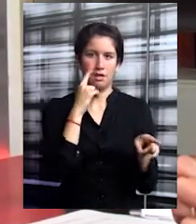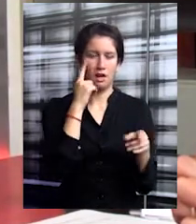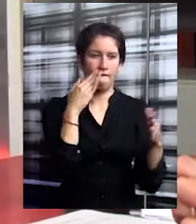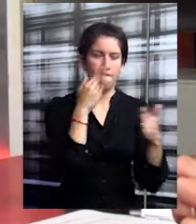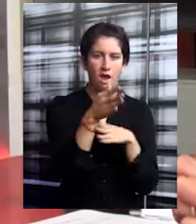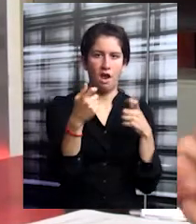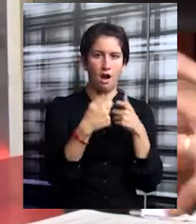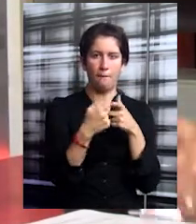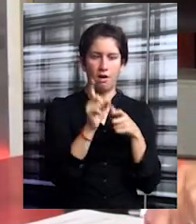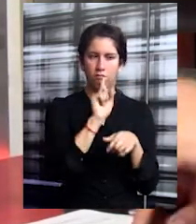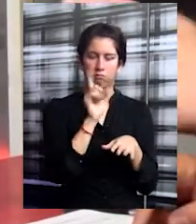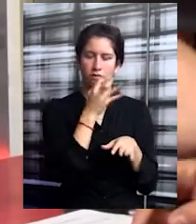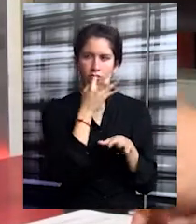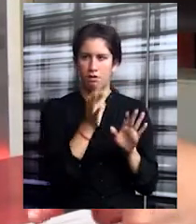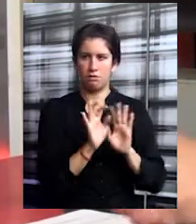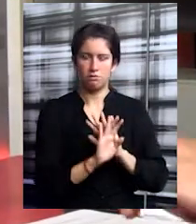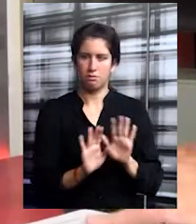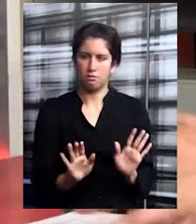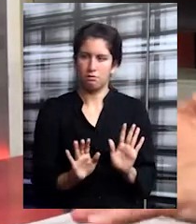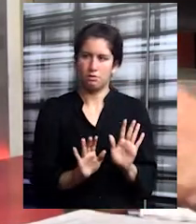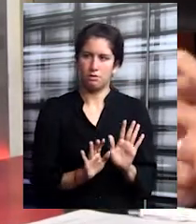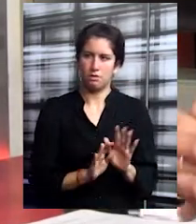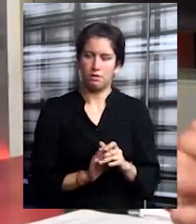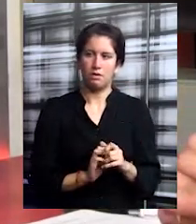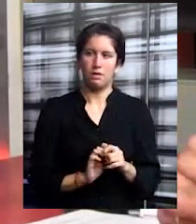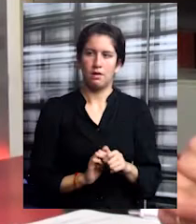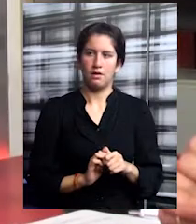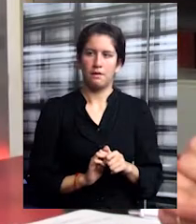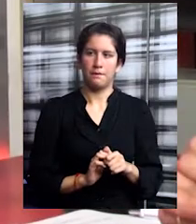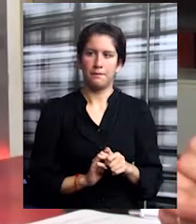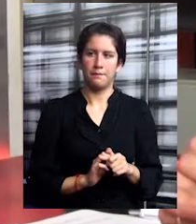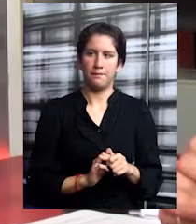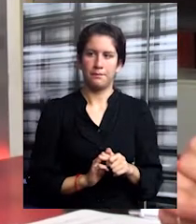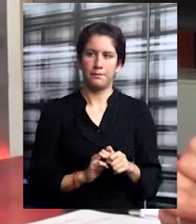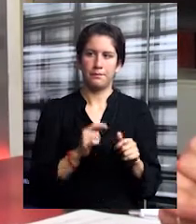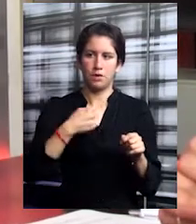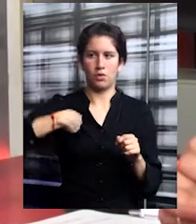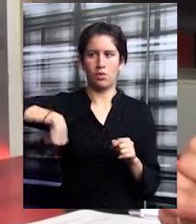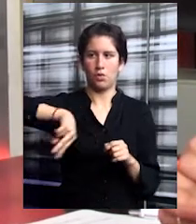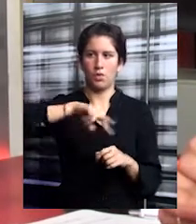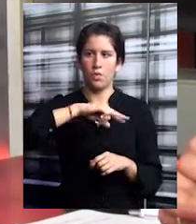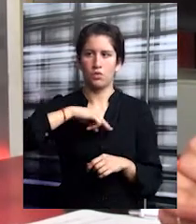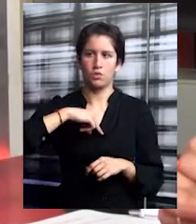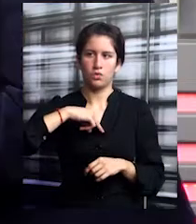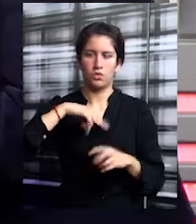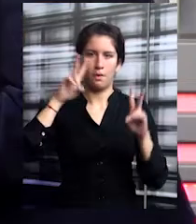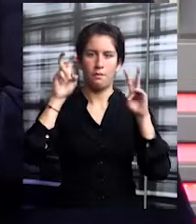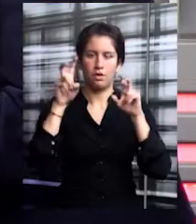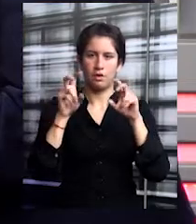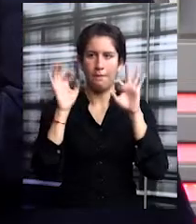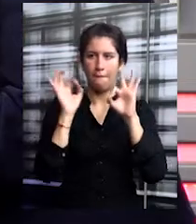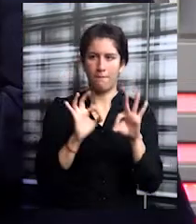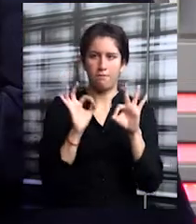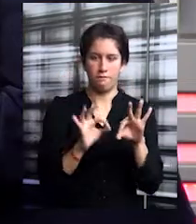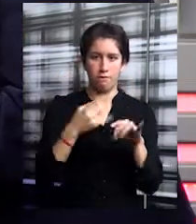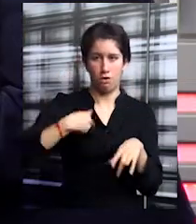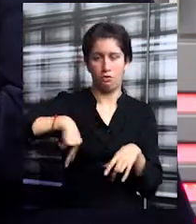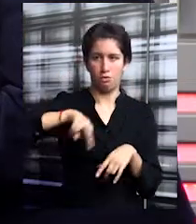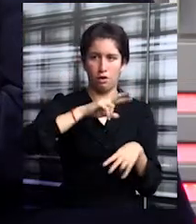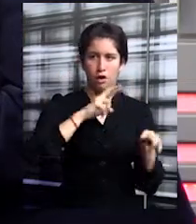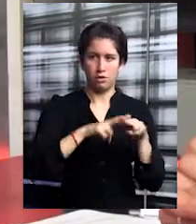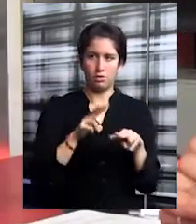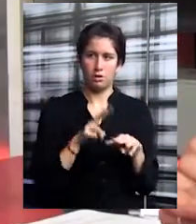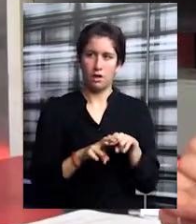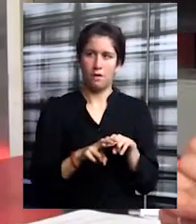que esté todo el tiempo allá. ¿Y usted lo ha citado para acá o se ha podido reunir con usted? No, nosotros por este tema específico, y lo que nosotros hemos tenido efectivamente